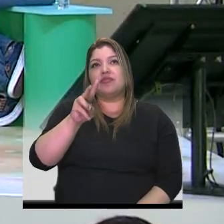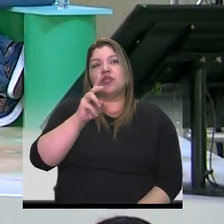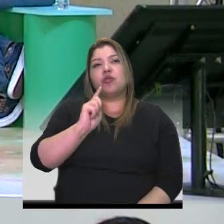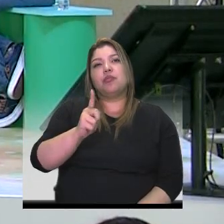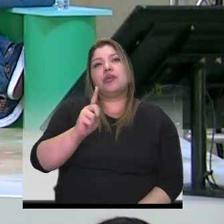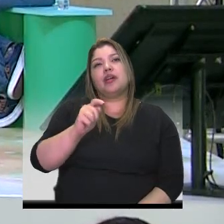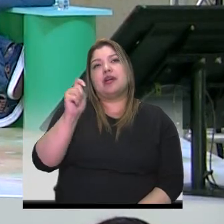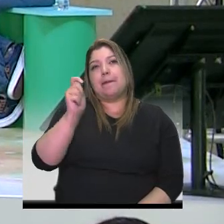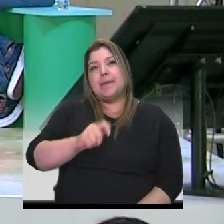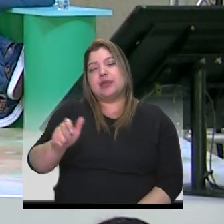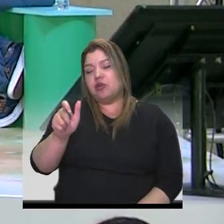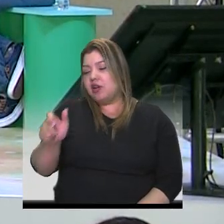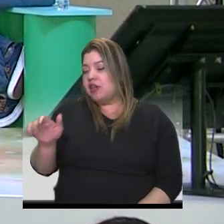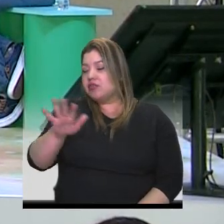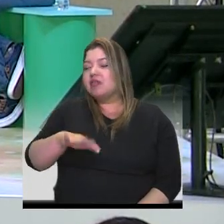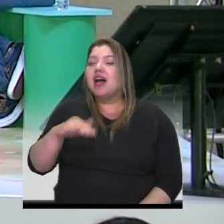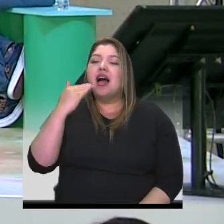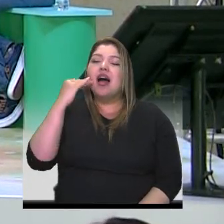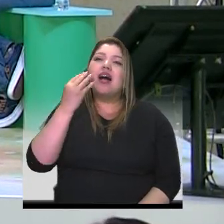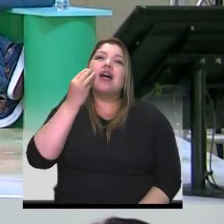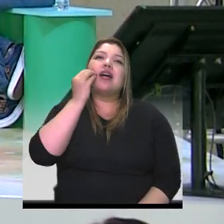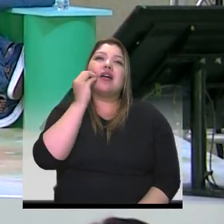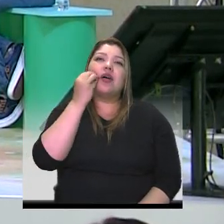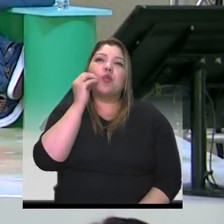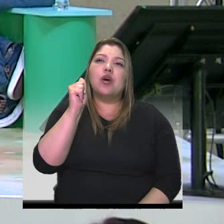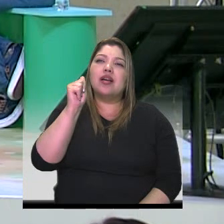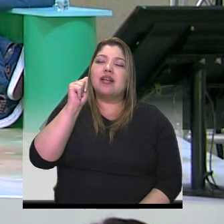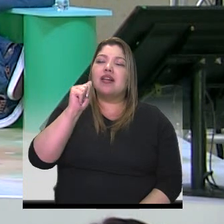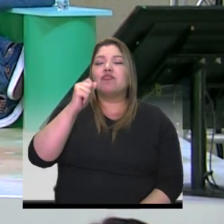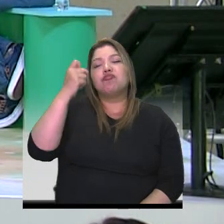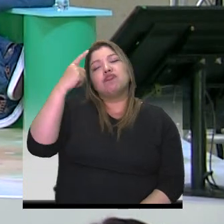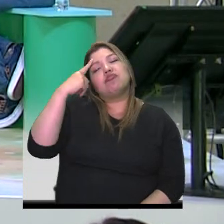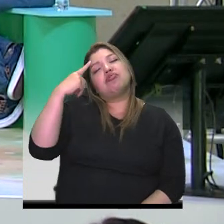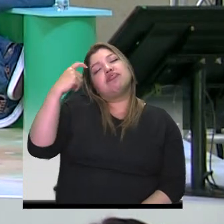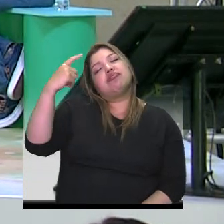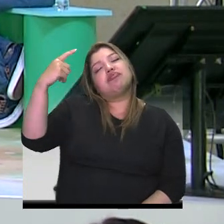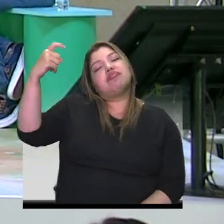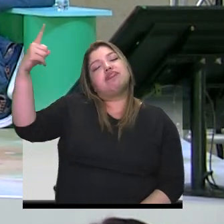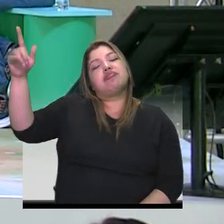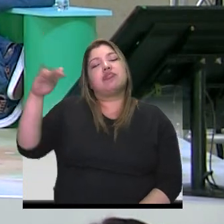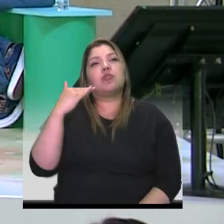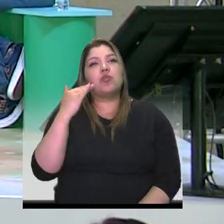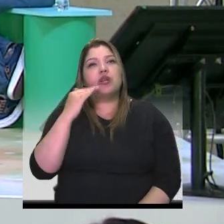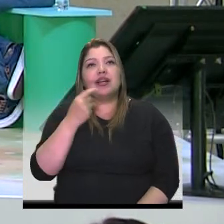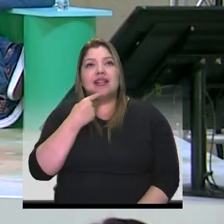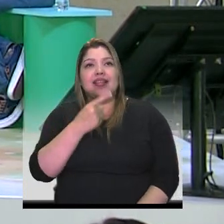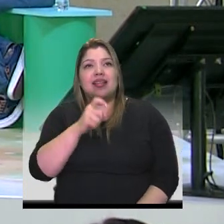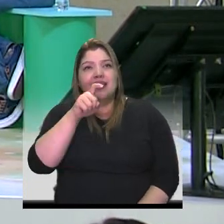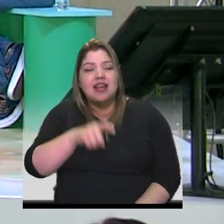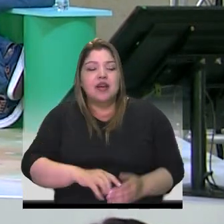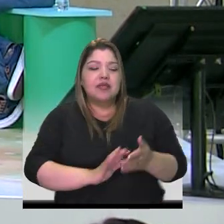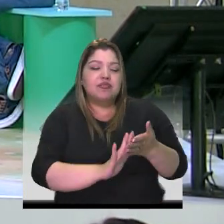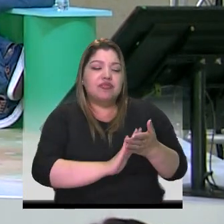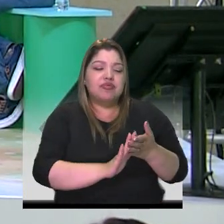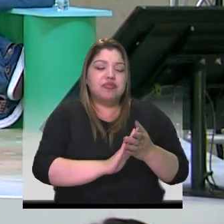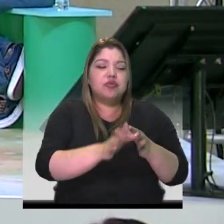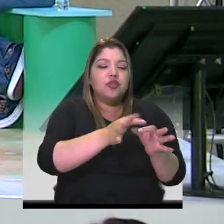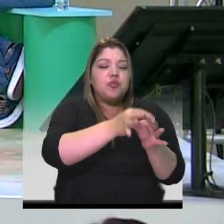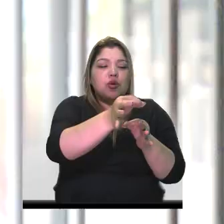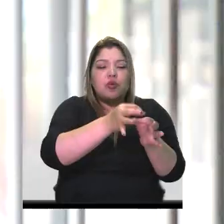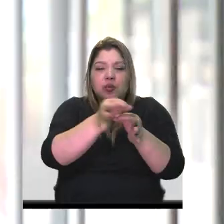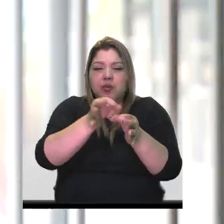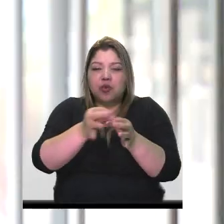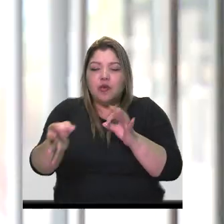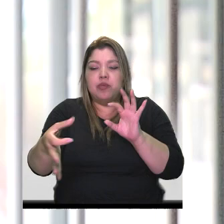tienen una abuela en Alaska en la que ella dice que hay que restaurar la unión entre los pueblos y aparece